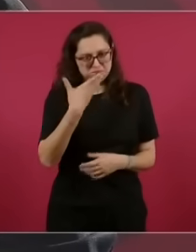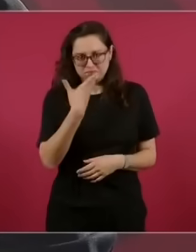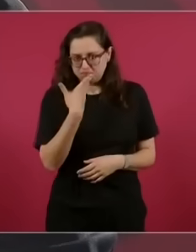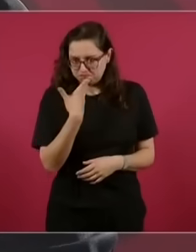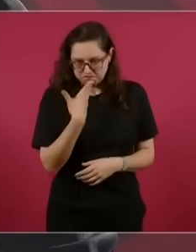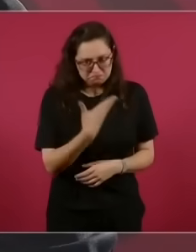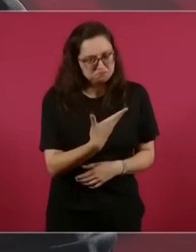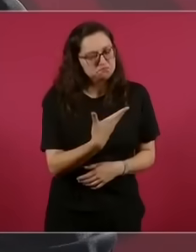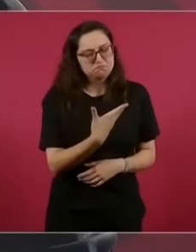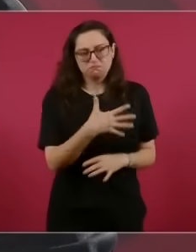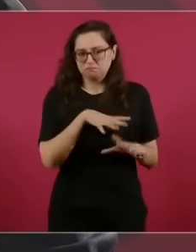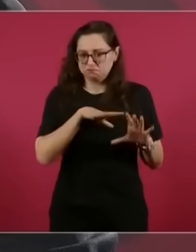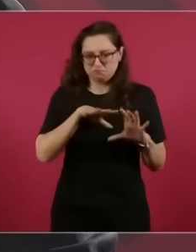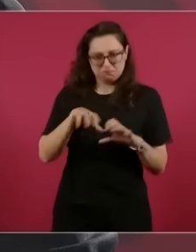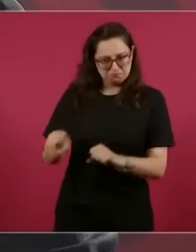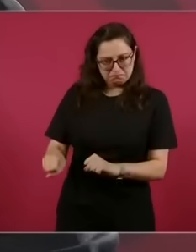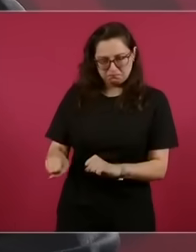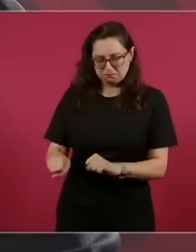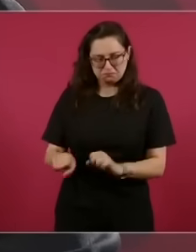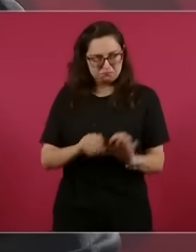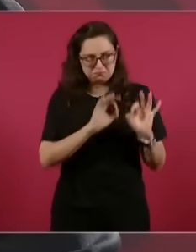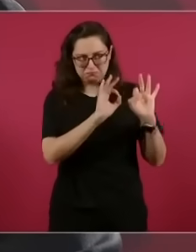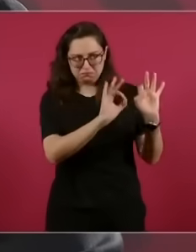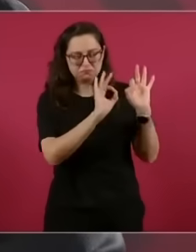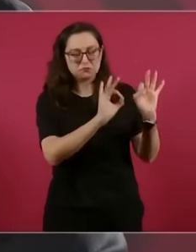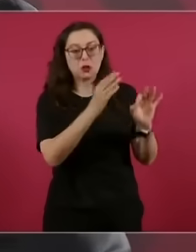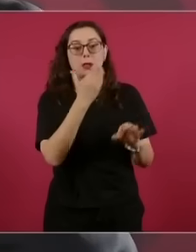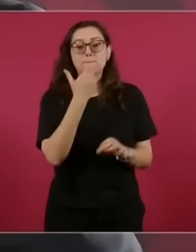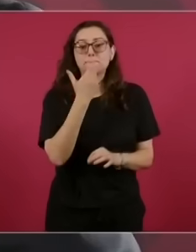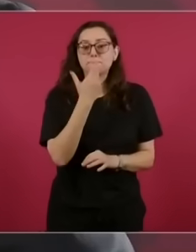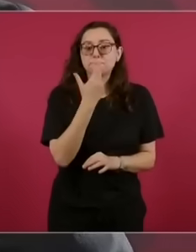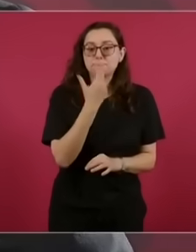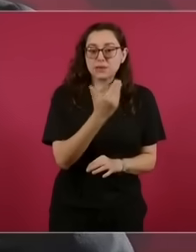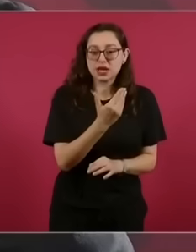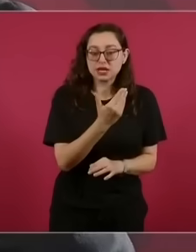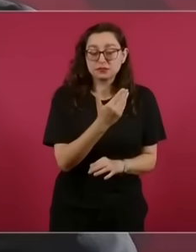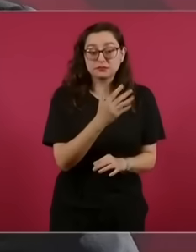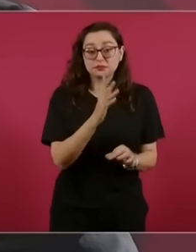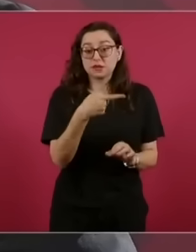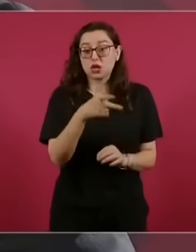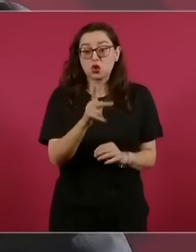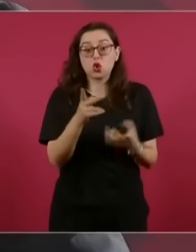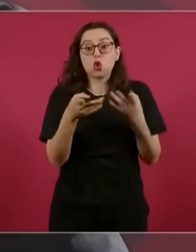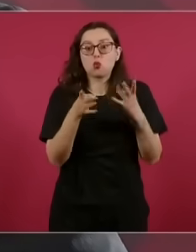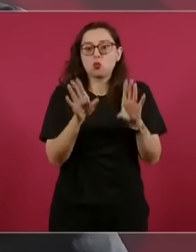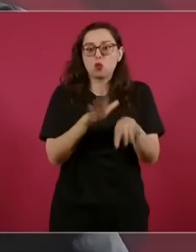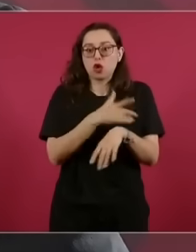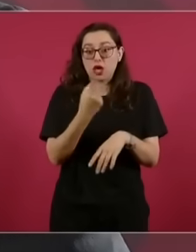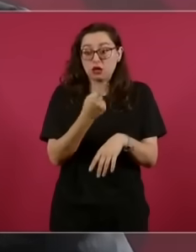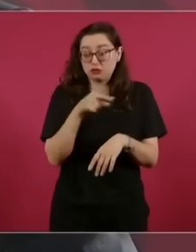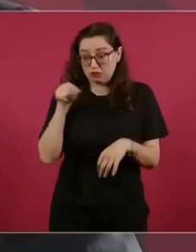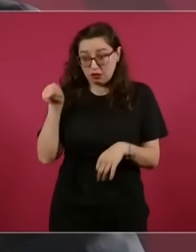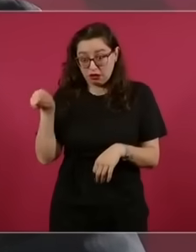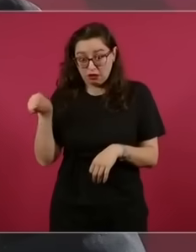que se llevó a cabo, ya sea por acuerdo o por